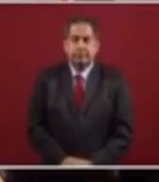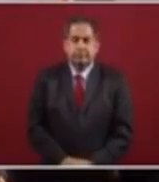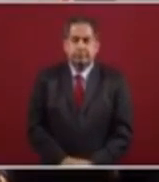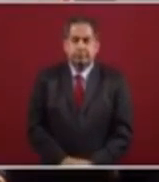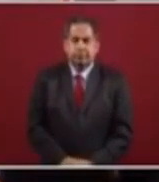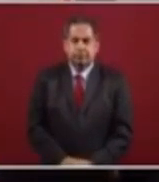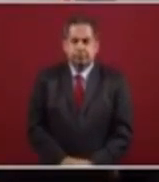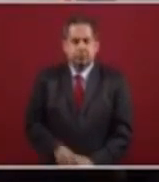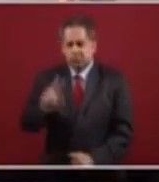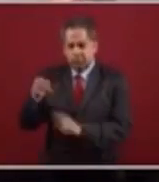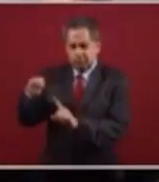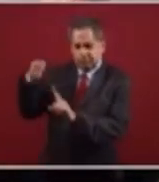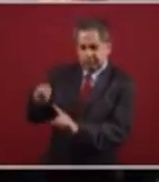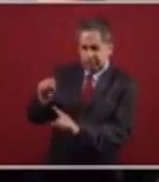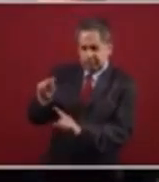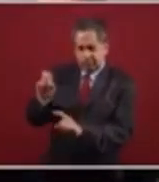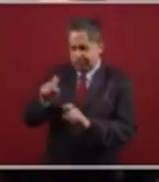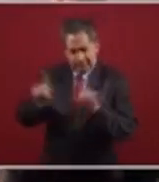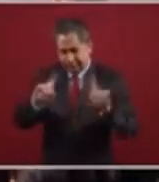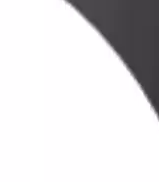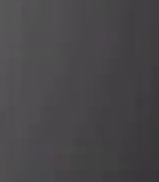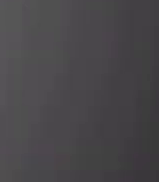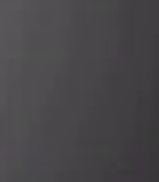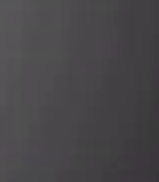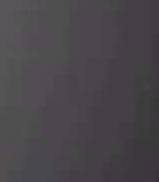pero no es exactamente eso